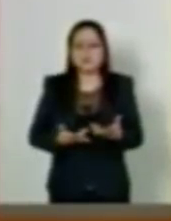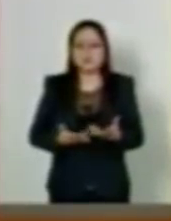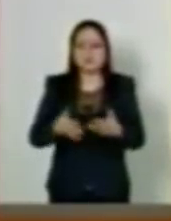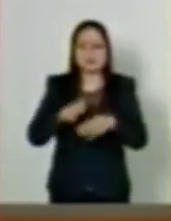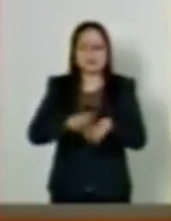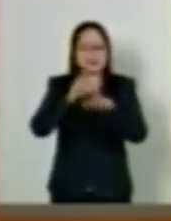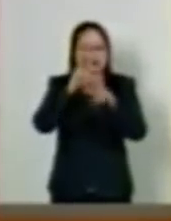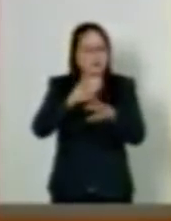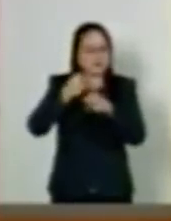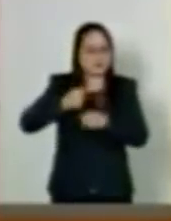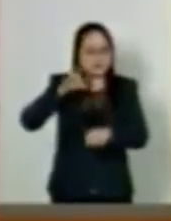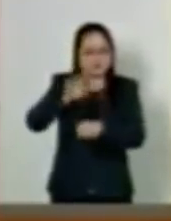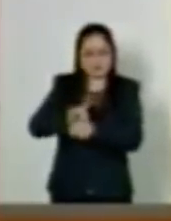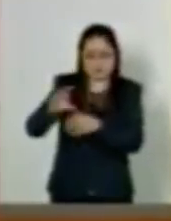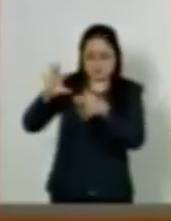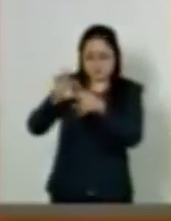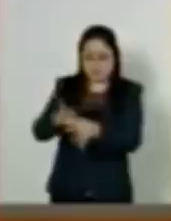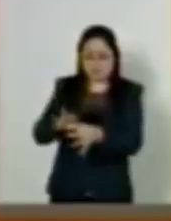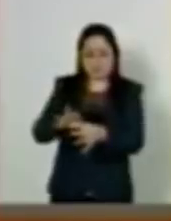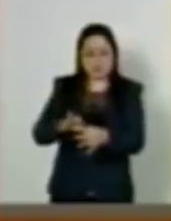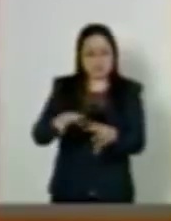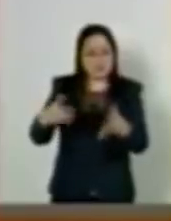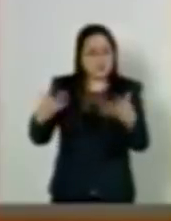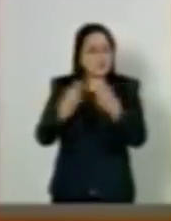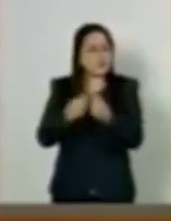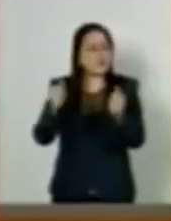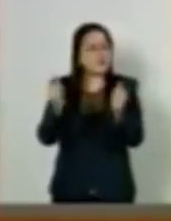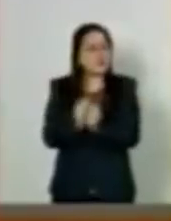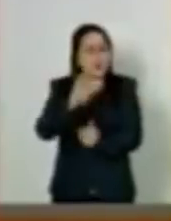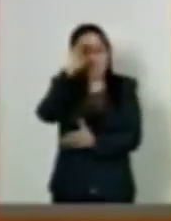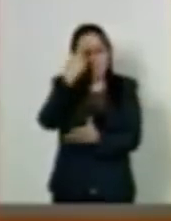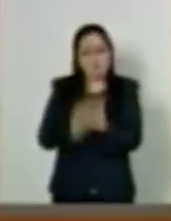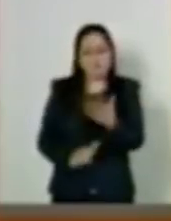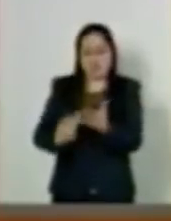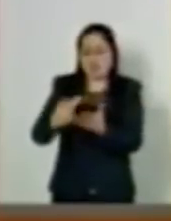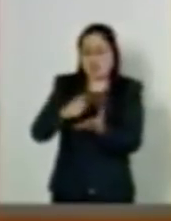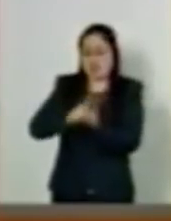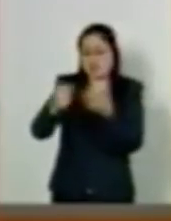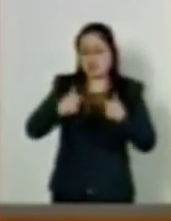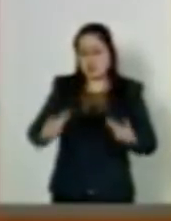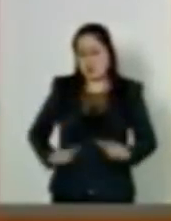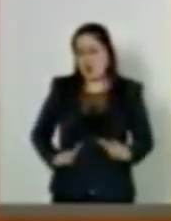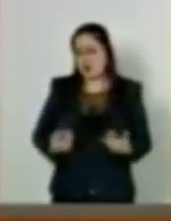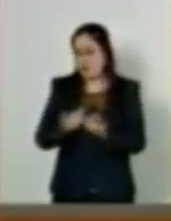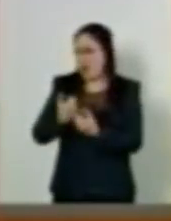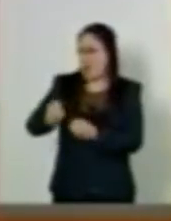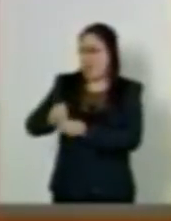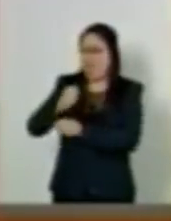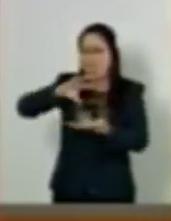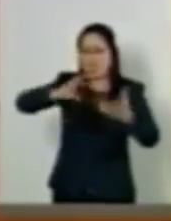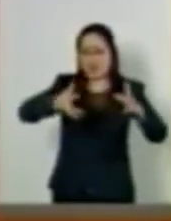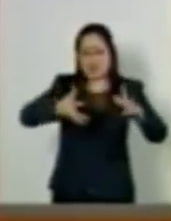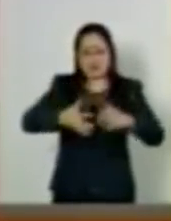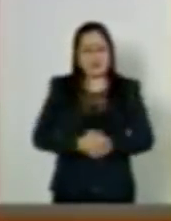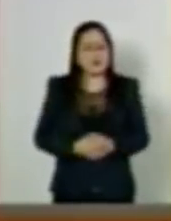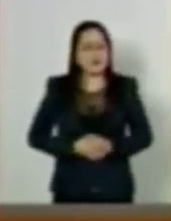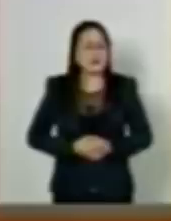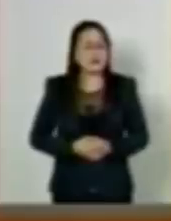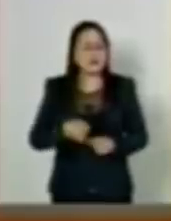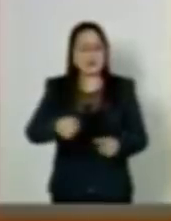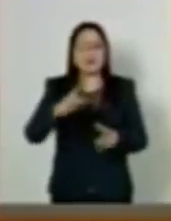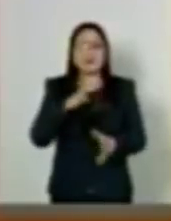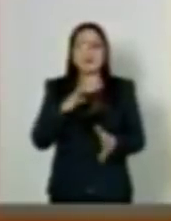en materia de seguridad pública viene acompañada de violencia y graves violaciones a los derechos humanos.